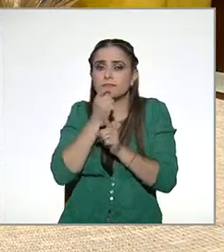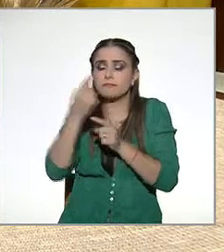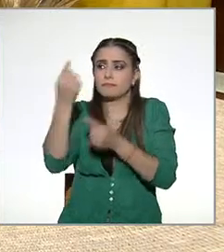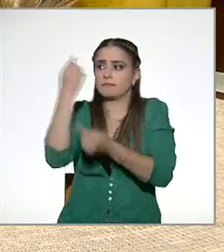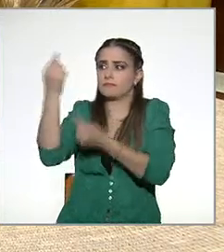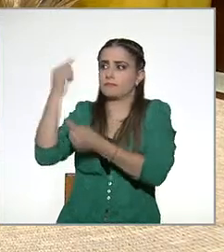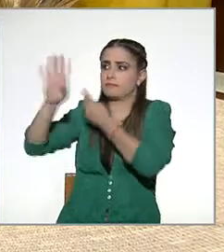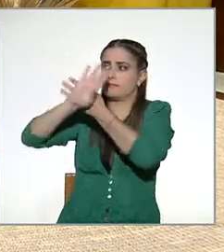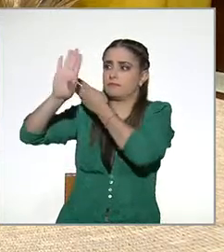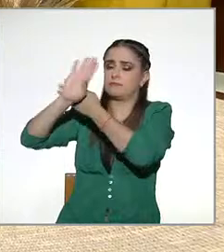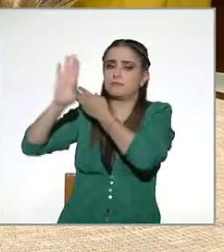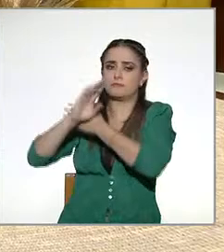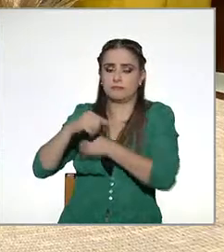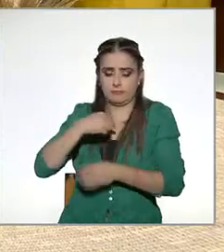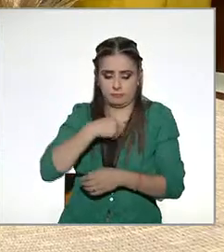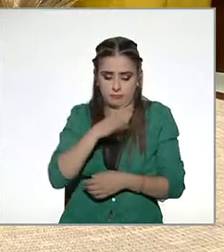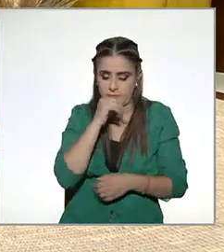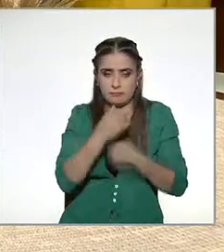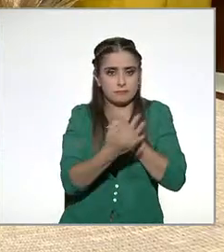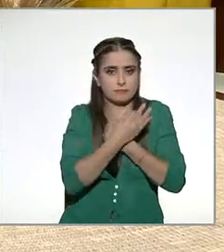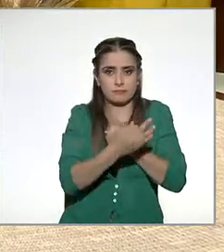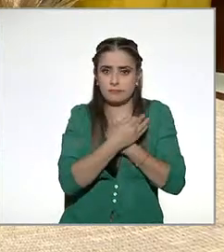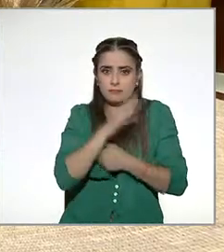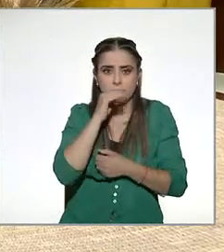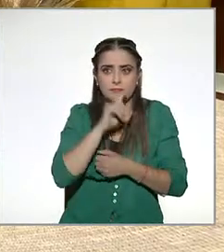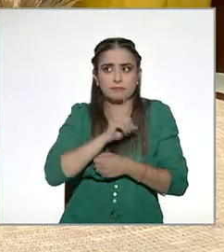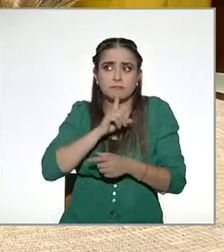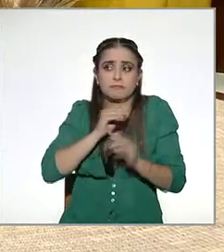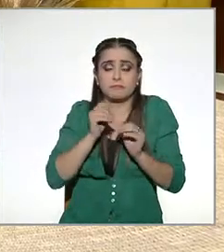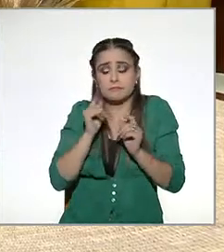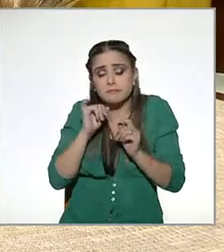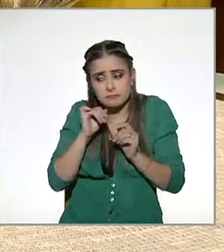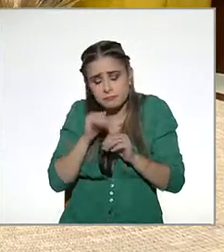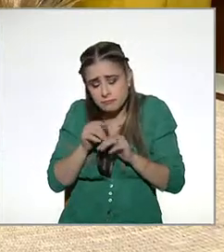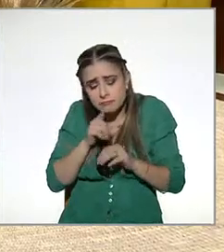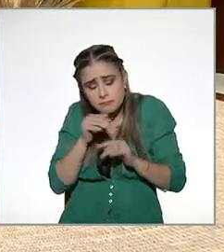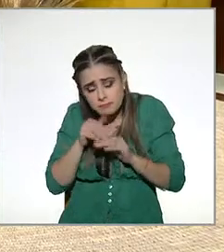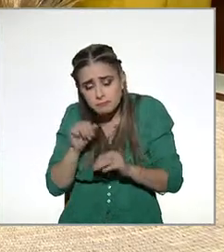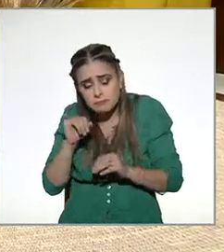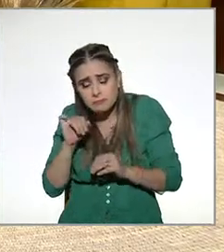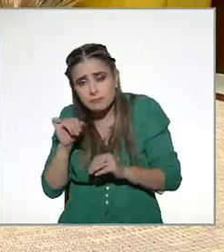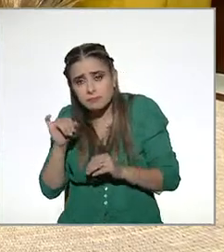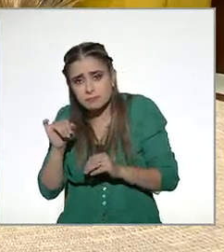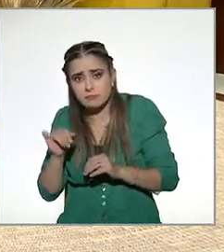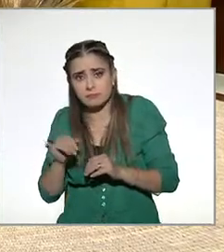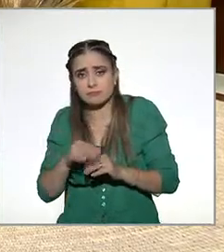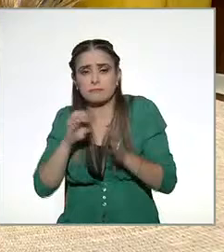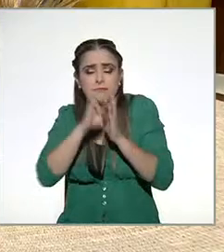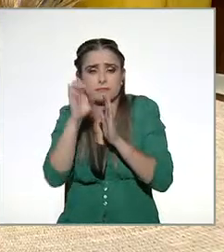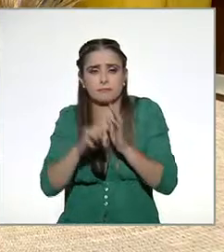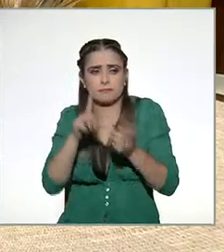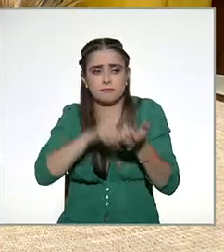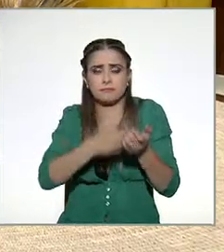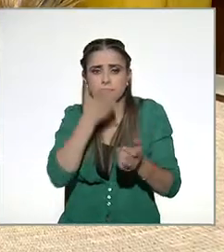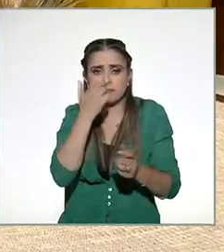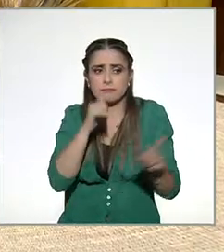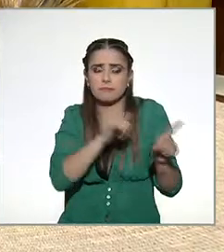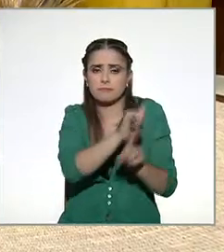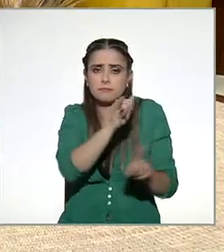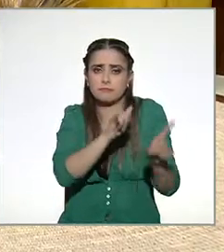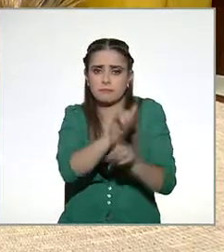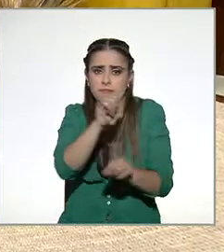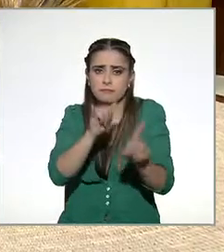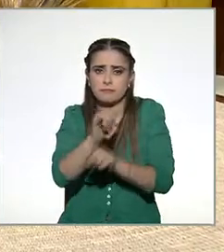O sea, que un niño diga que no sepa decir que no, y que lo vemos en las escuelas mucho con el tema del bullying, muchas veces tiene que ver con una